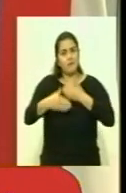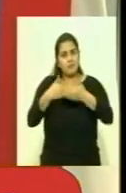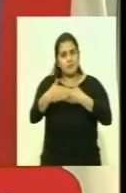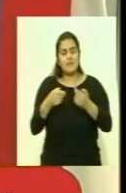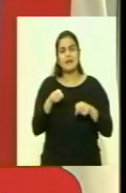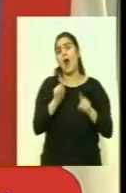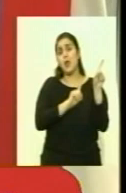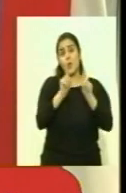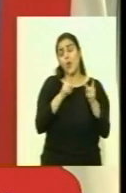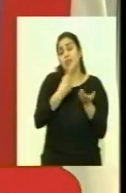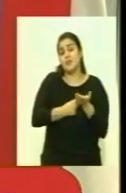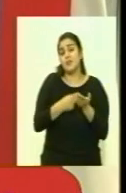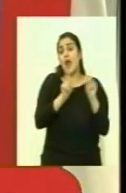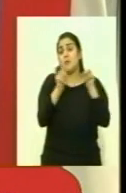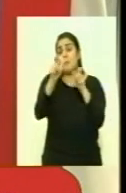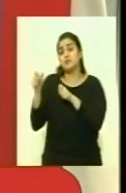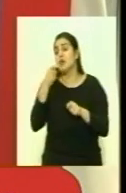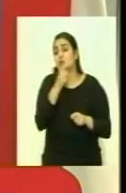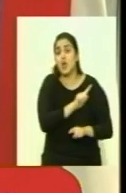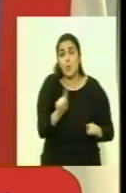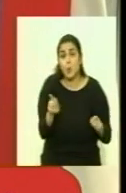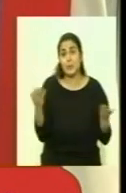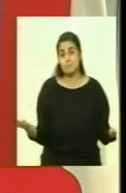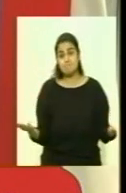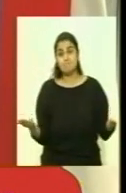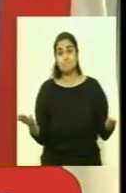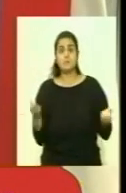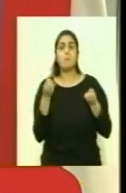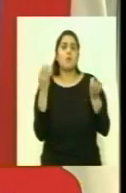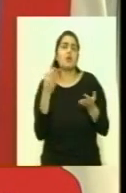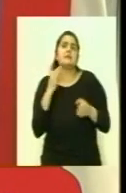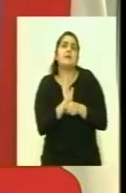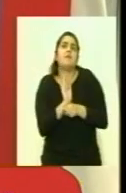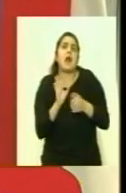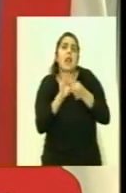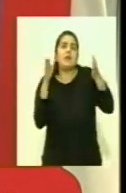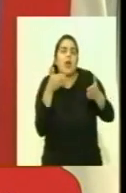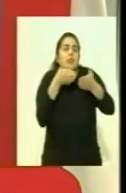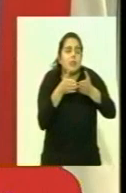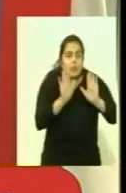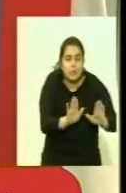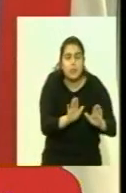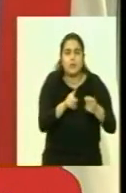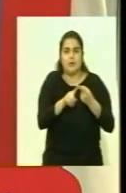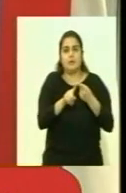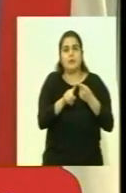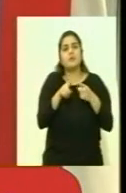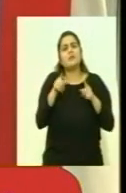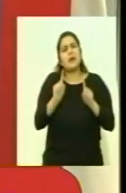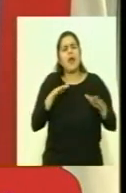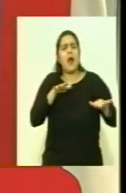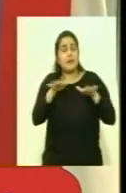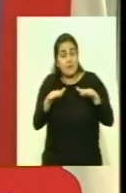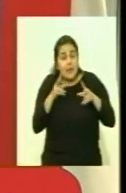supuesto, a mucha gente no agradan, porque esto implica restringir libertades, esto implica restringir